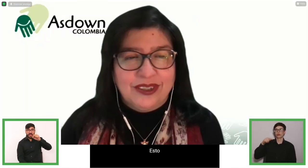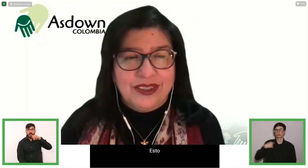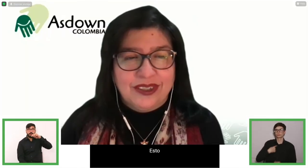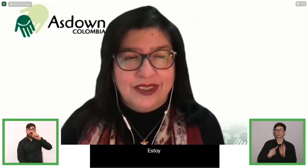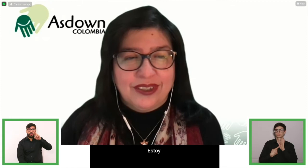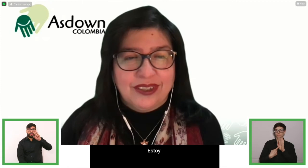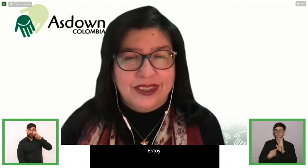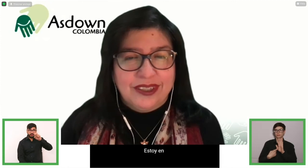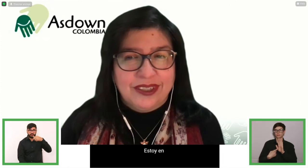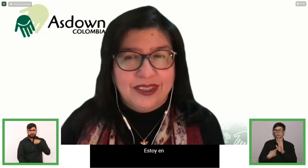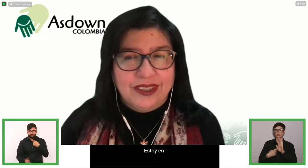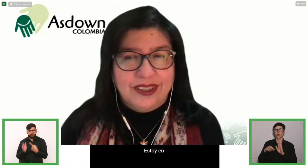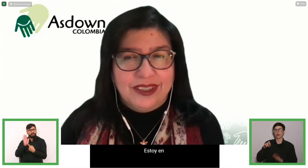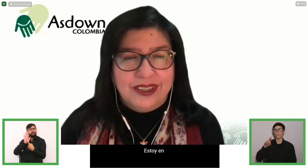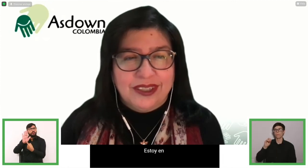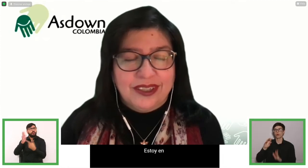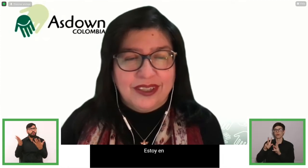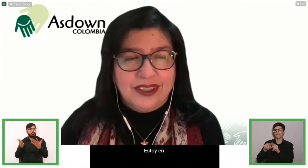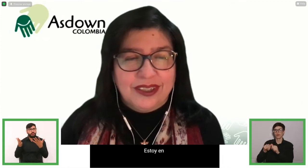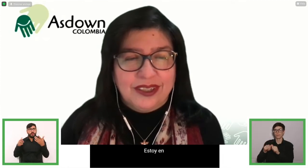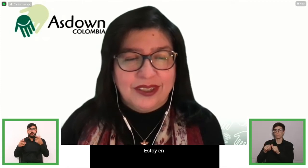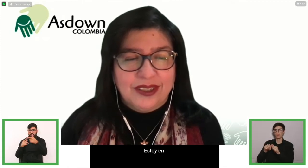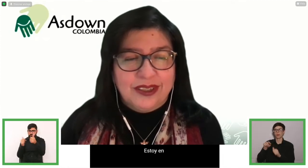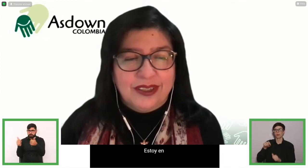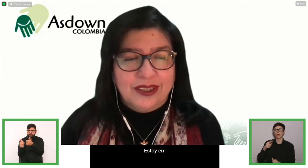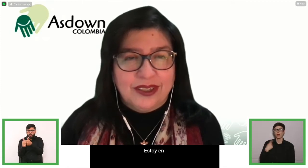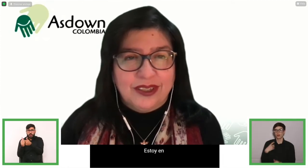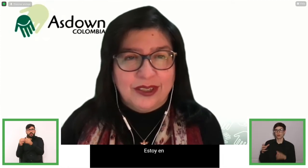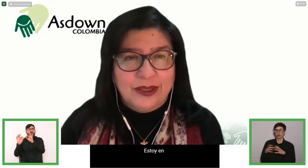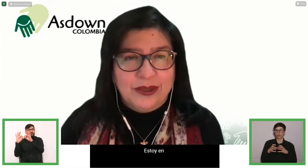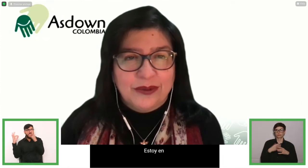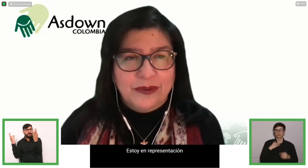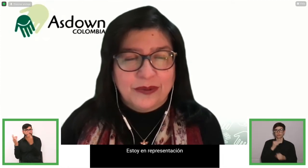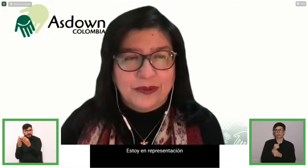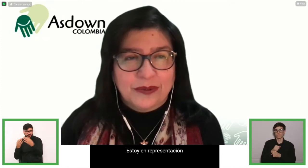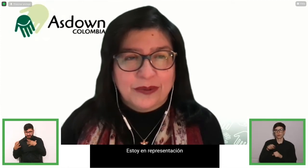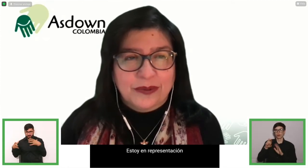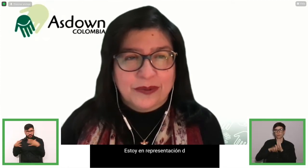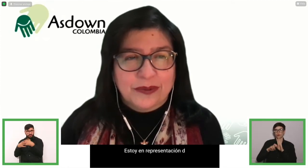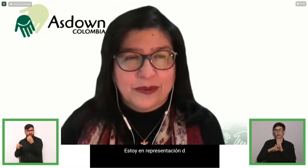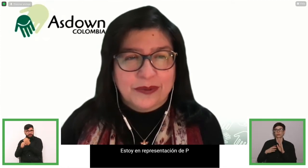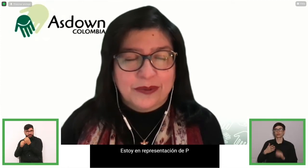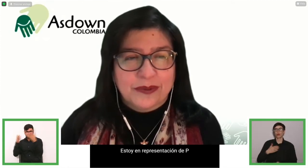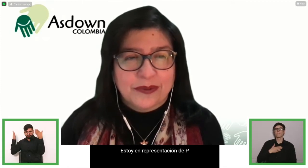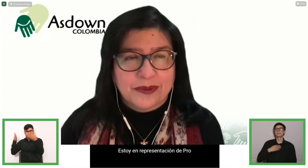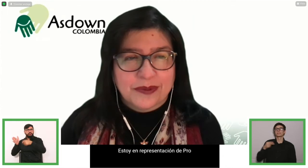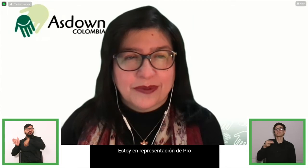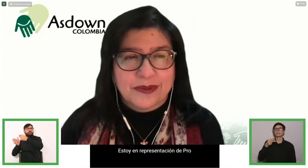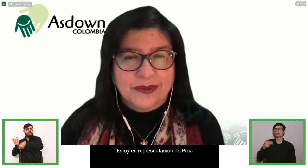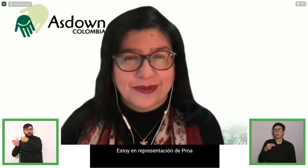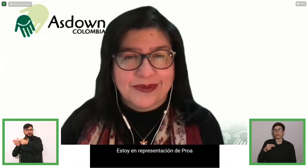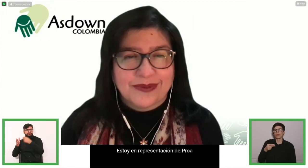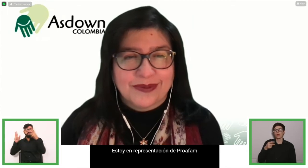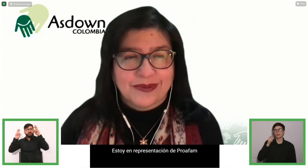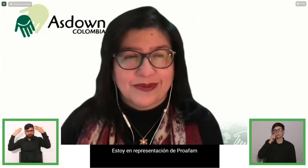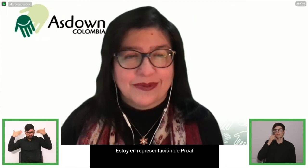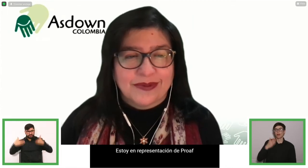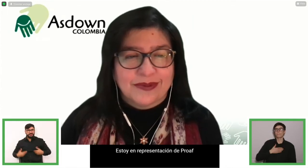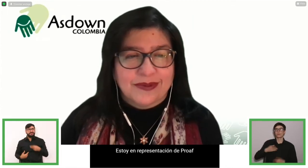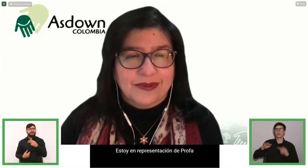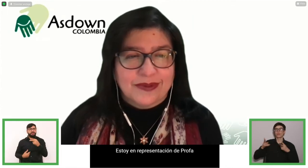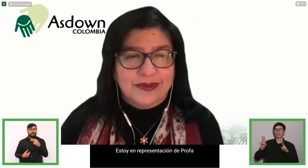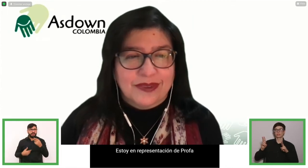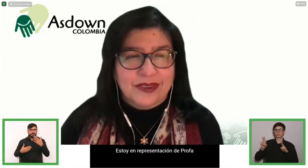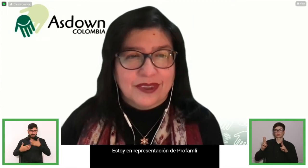de Profamilia, una de las organizaciones que trabaja en el proyecto Mi Sexualidad, Mi Derecho.